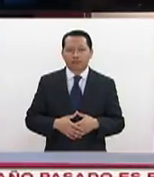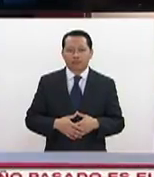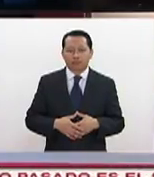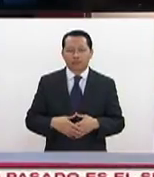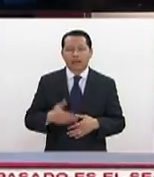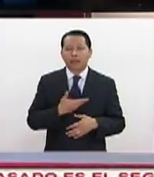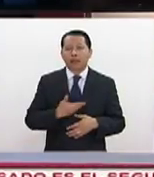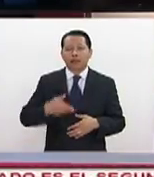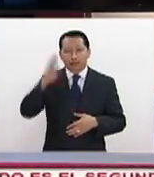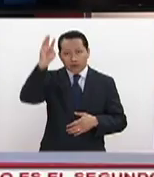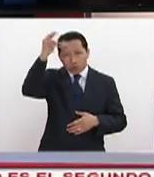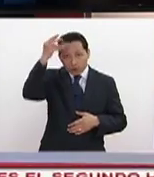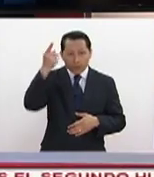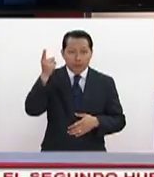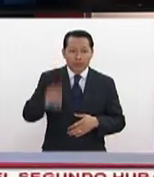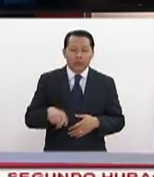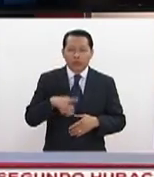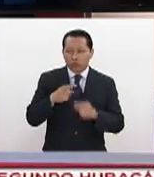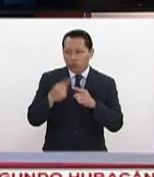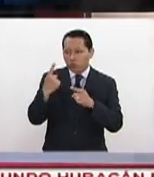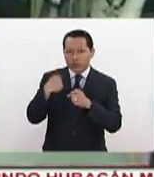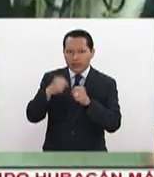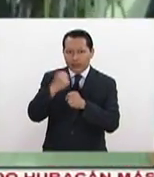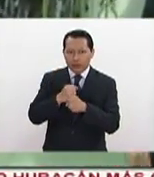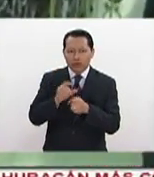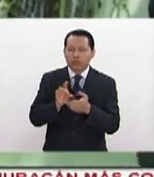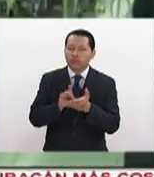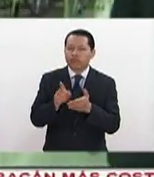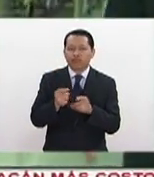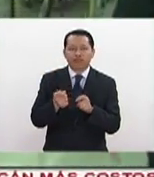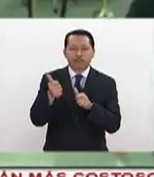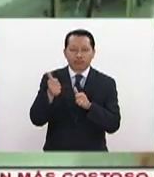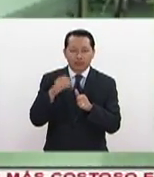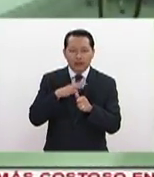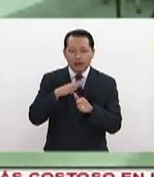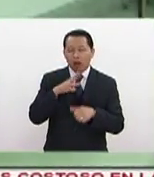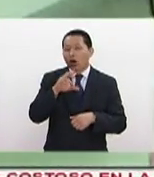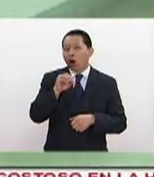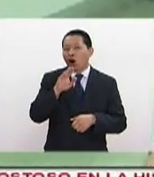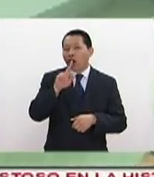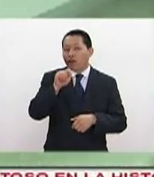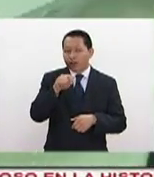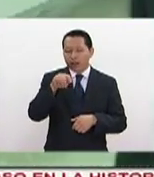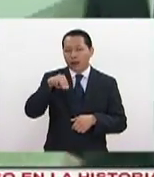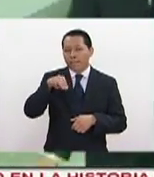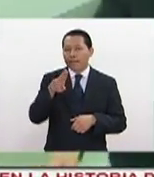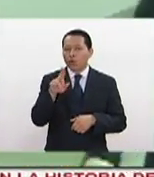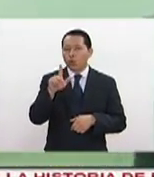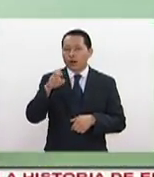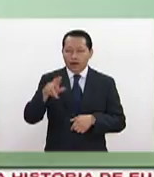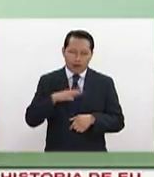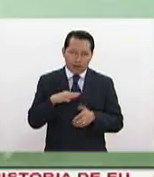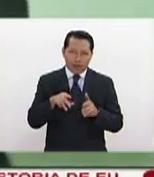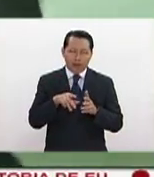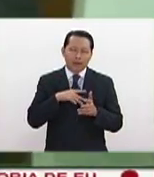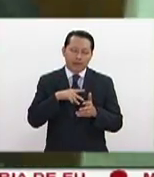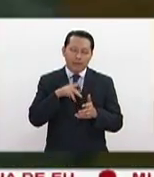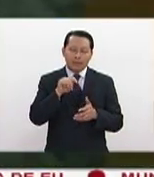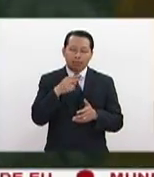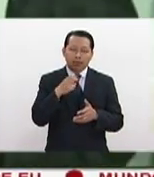El presidente Trump habría ordenado el año pasado el despido del fiscal especial Robert Mueller, según informó The New York